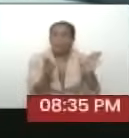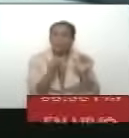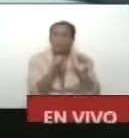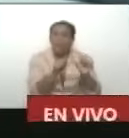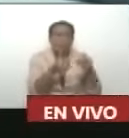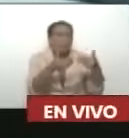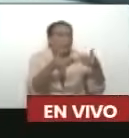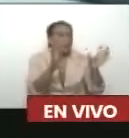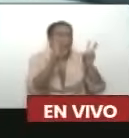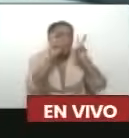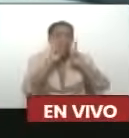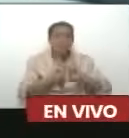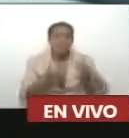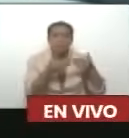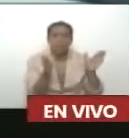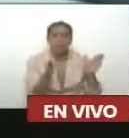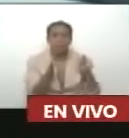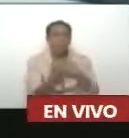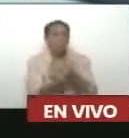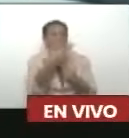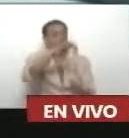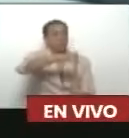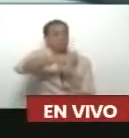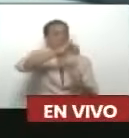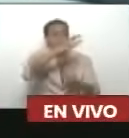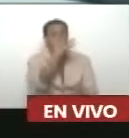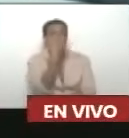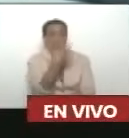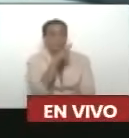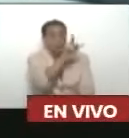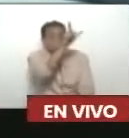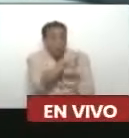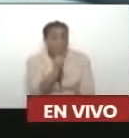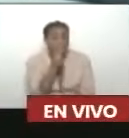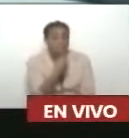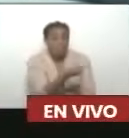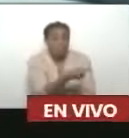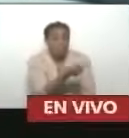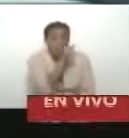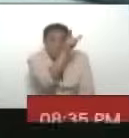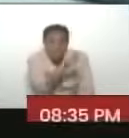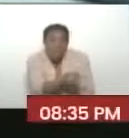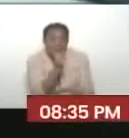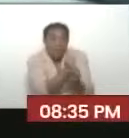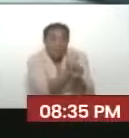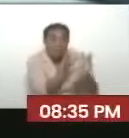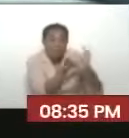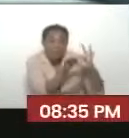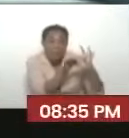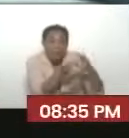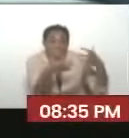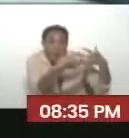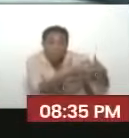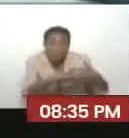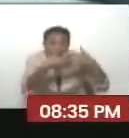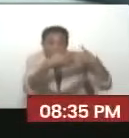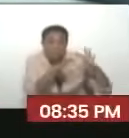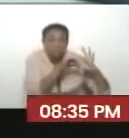el levantamiento de las sanciones sin chantaje. Naguará, si lo dice él que trabaja para los gringos,